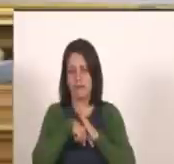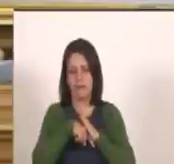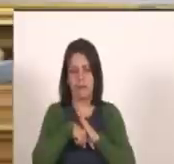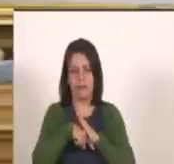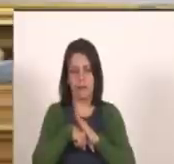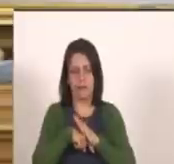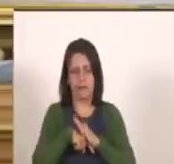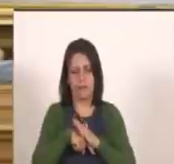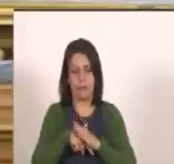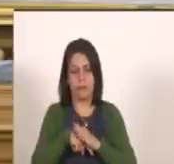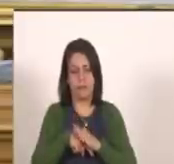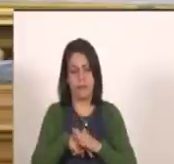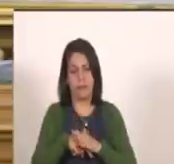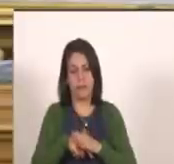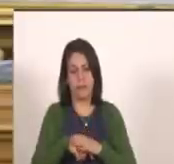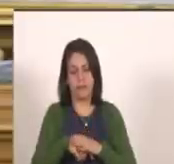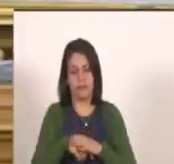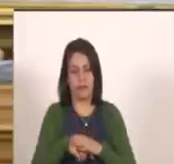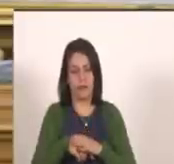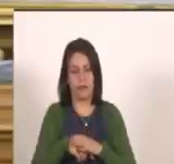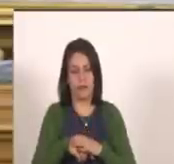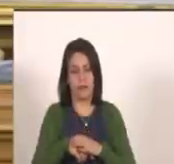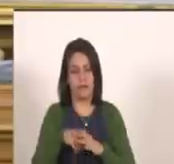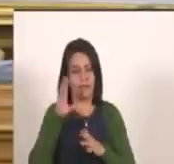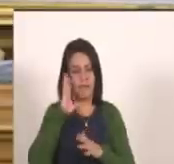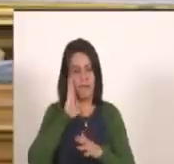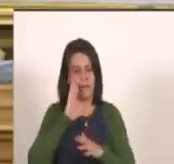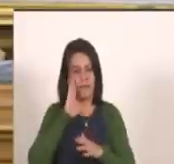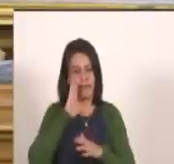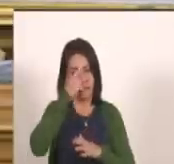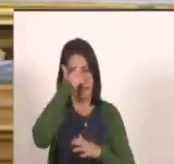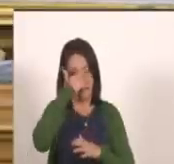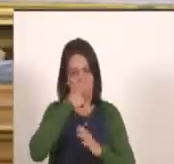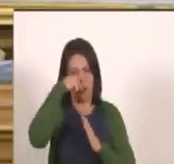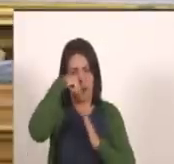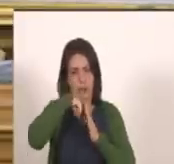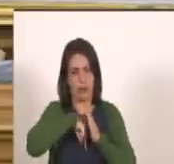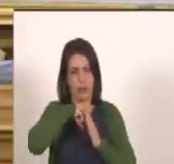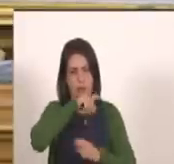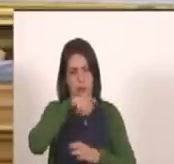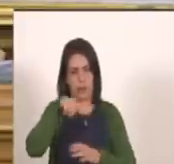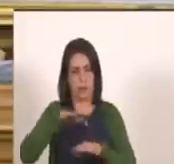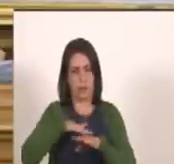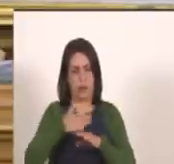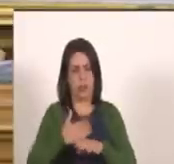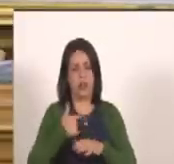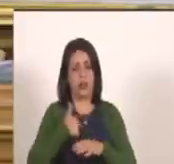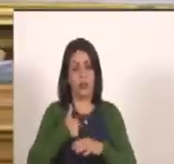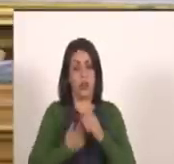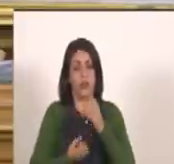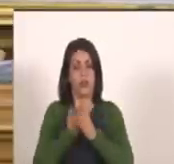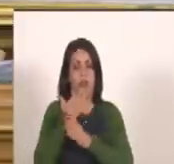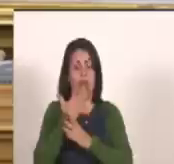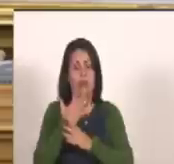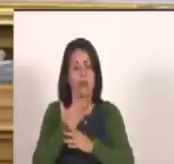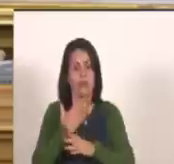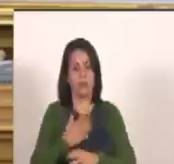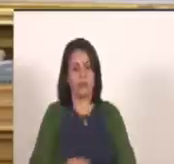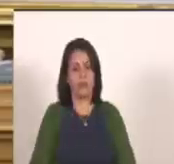profundizar en la suciedad del alma de esas personas, porque dicen, no, yo tengo unas fundaciones,